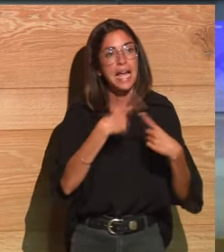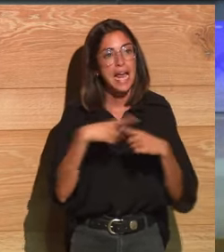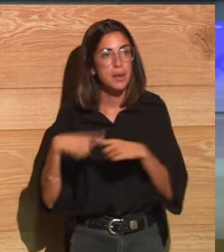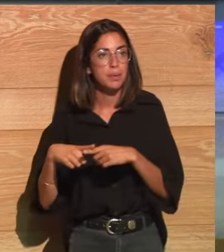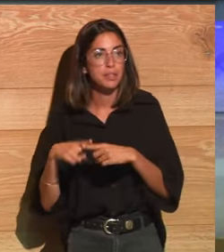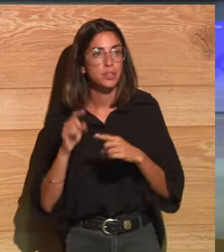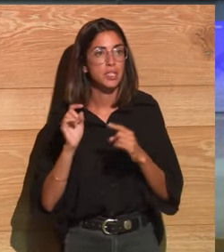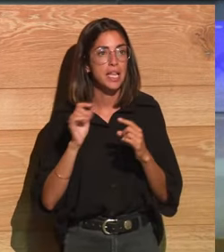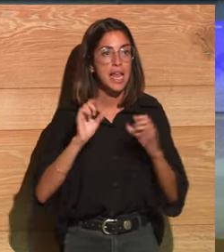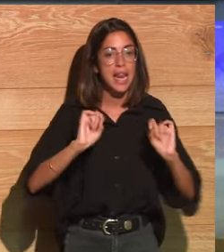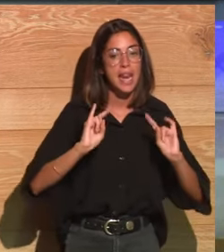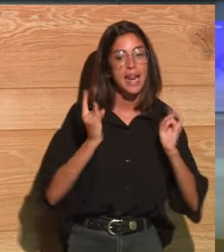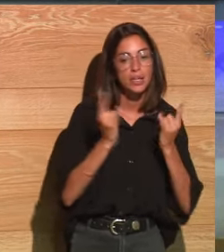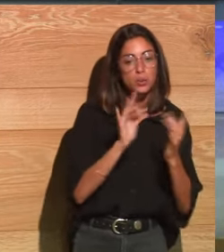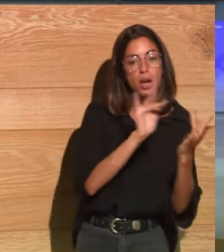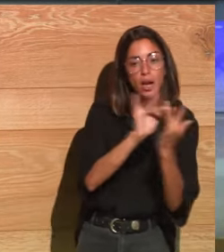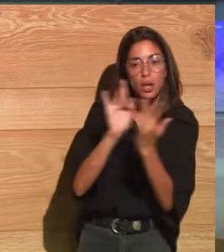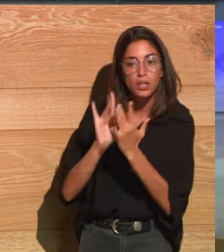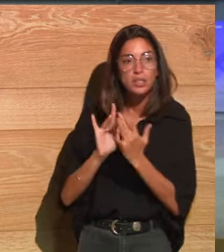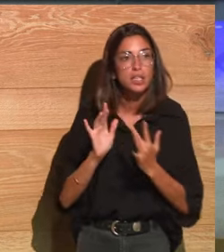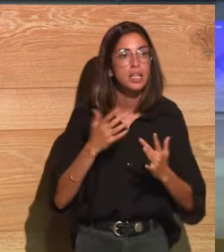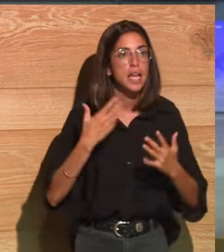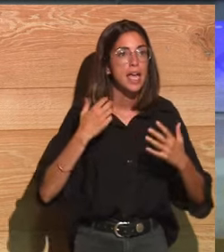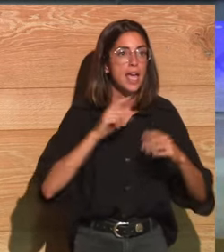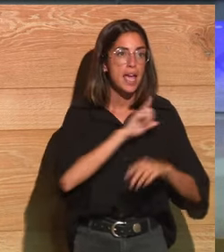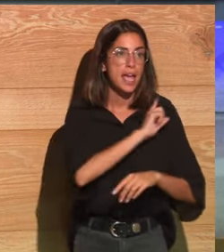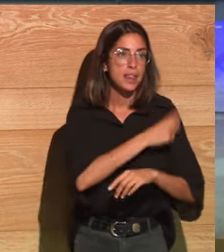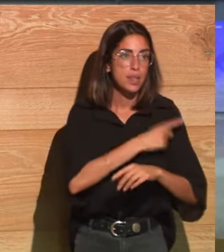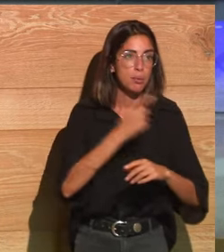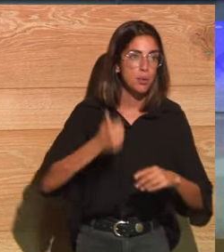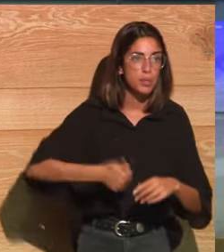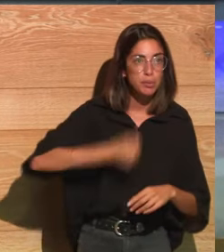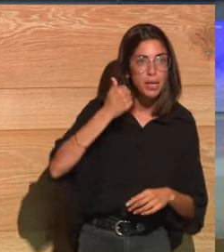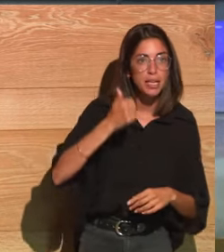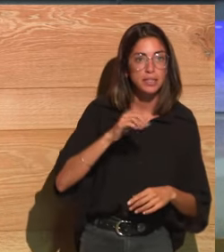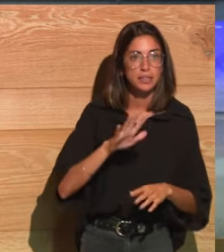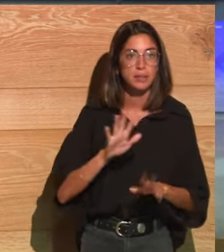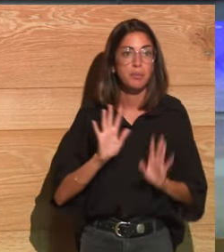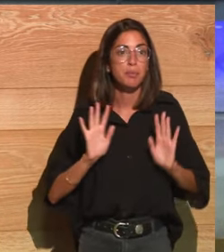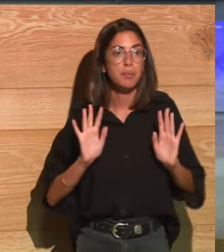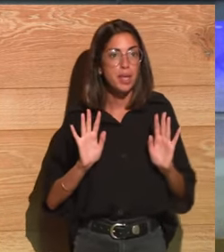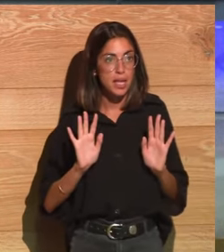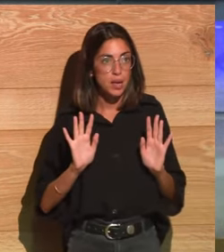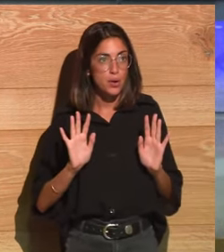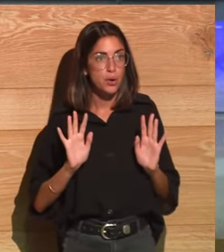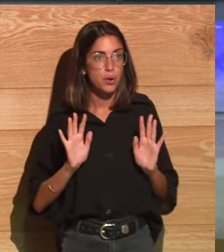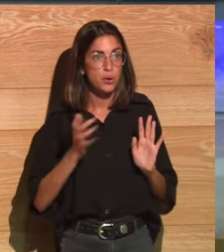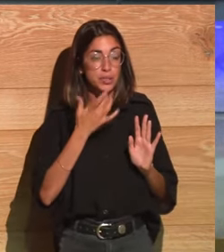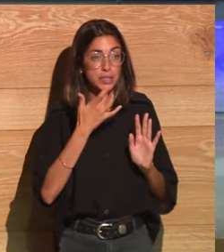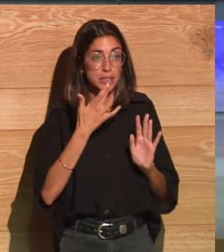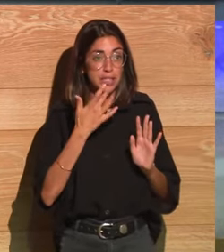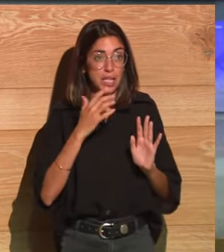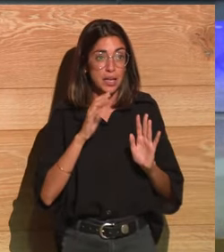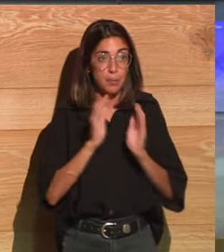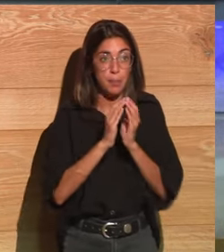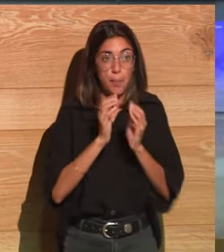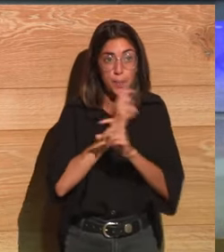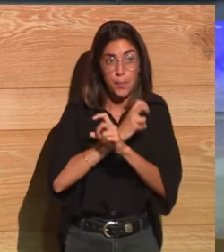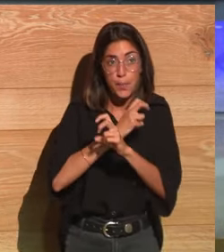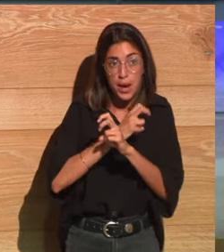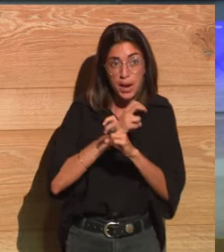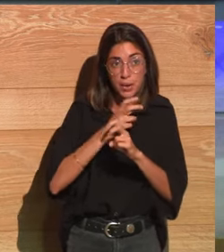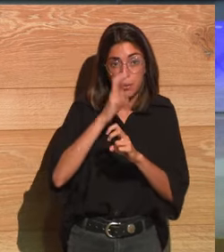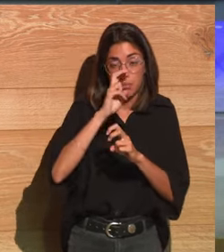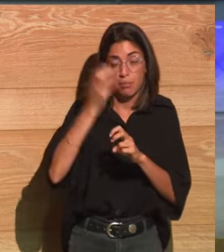con la naturaleza, de mayor ejercicio físico, probablemente, de lo que tenemos a día de hoy. Sí, ahora, si se apela a melancolía, es volver también a